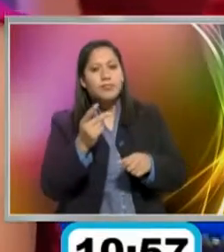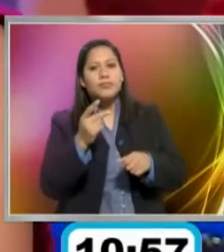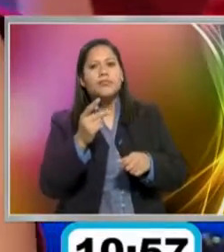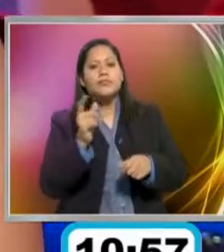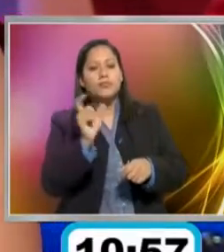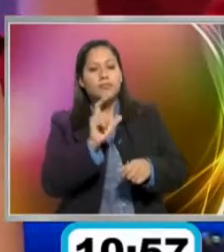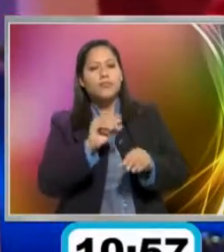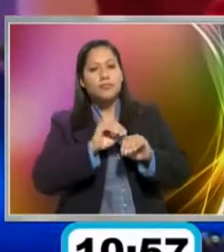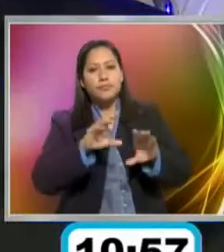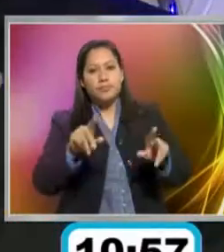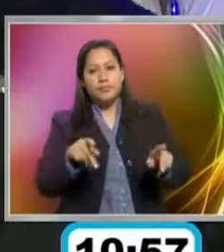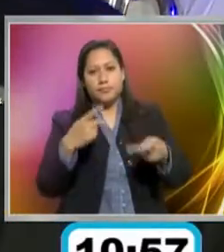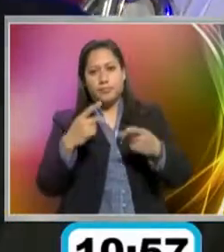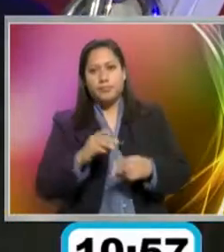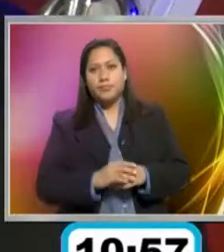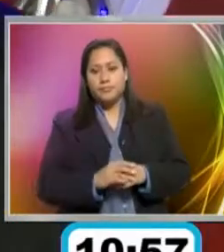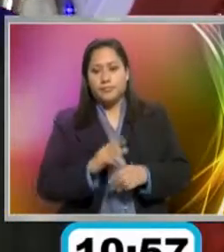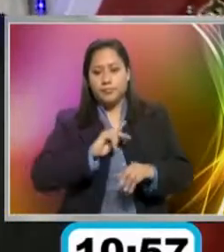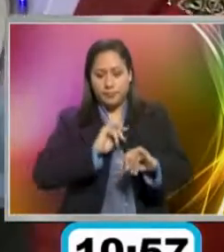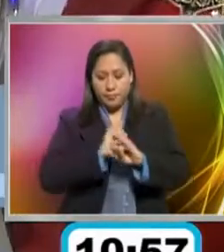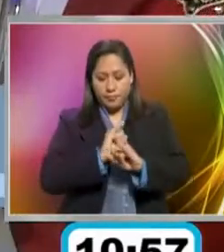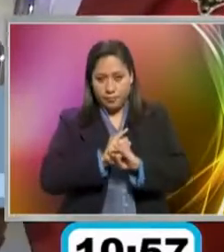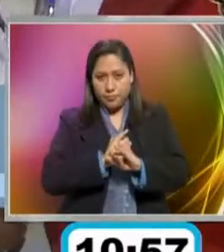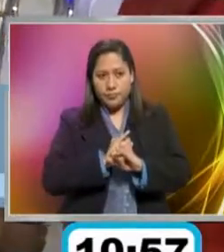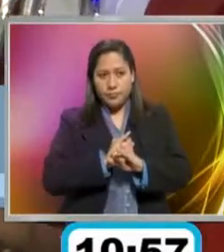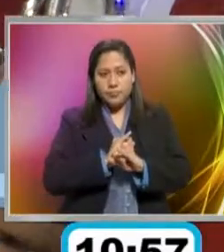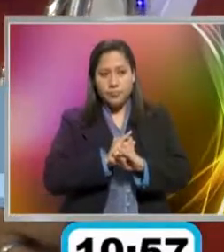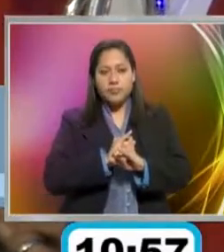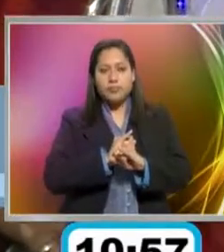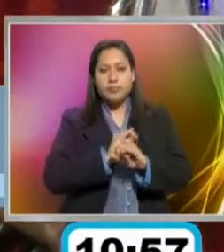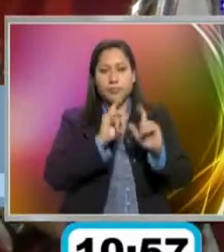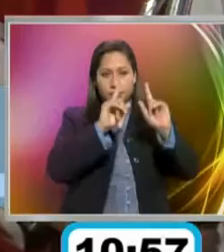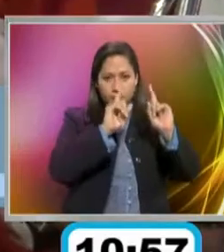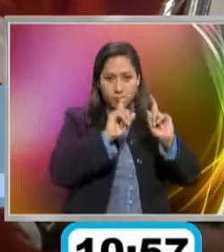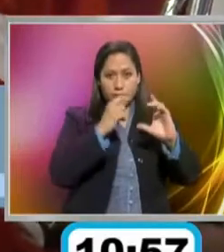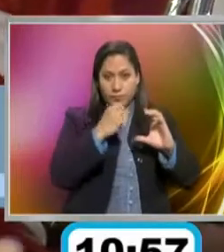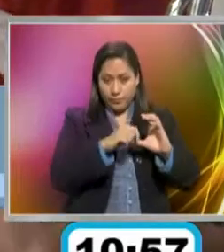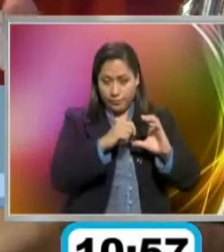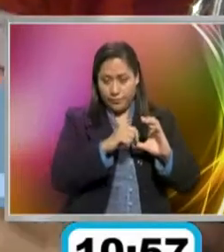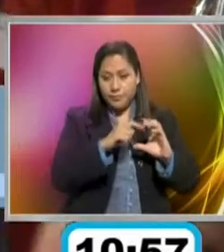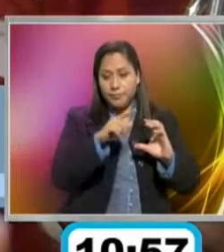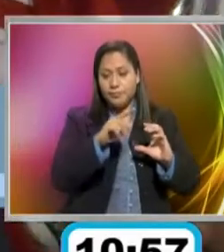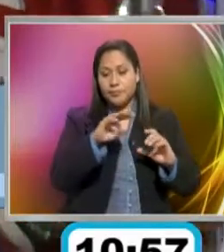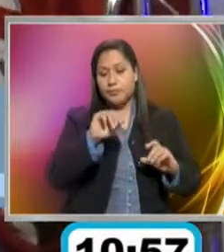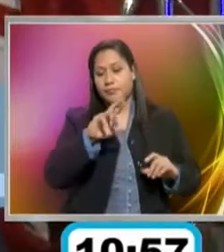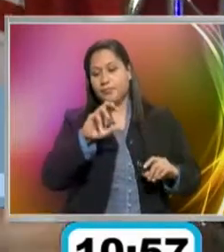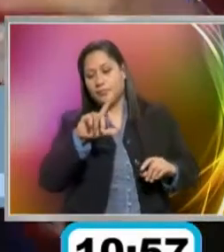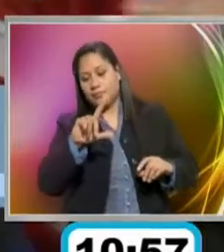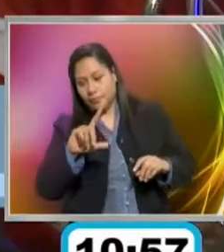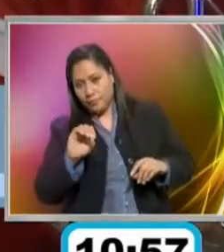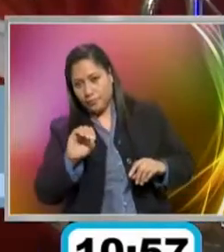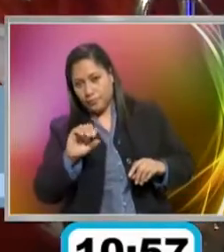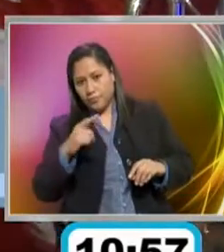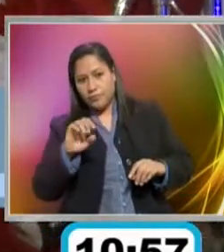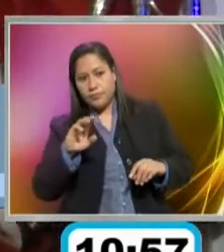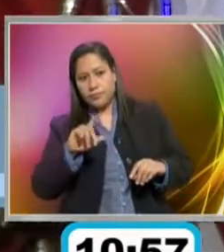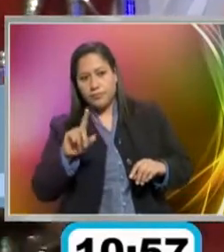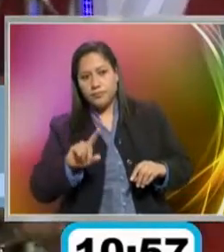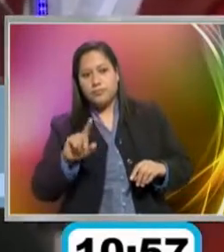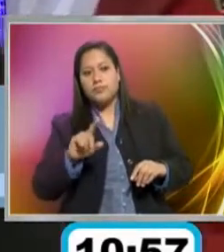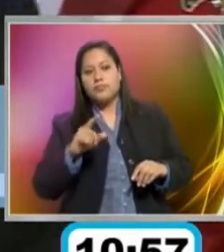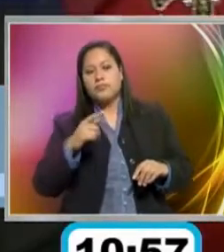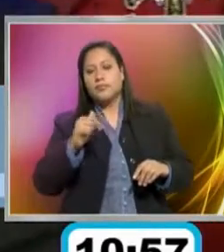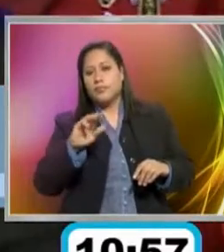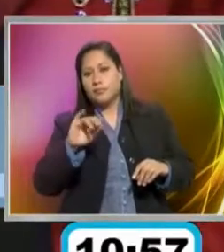cuándo va a ser este lanzamiento. Ok, sí, mis redes sociales son por Instagram y Twitter es Marcelo Gamis y en Facebook es Marcelo